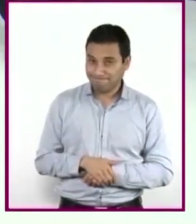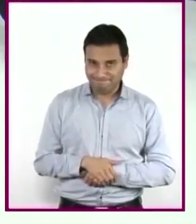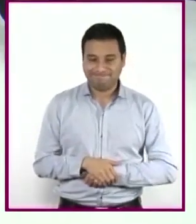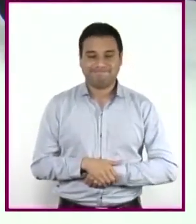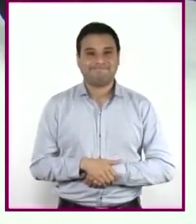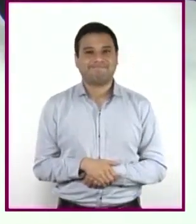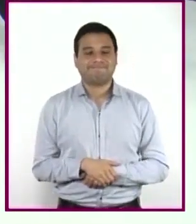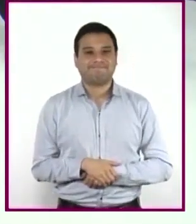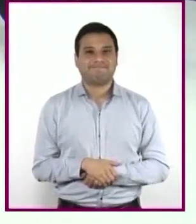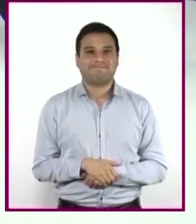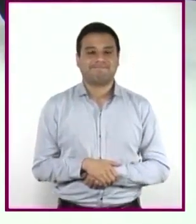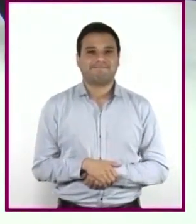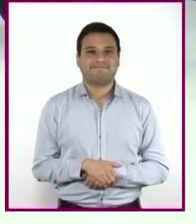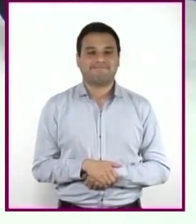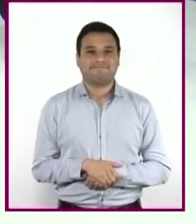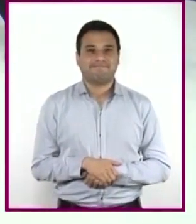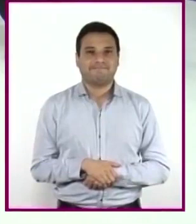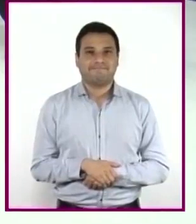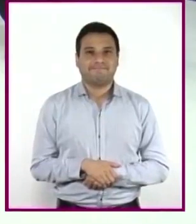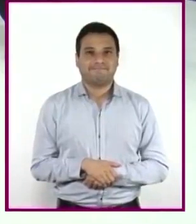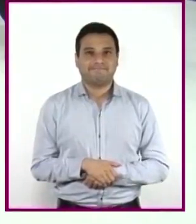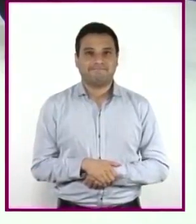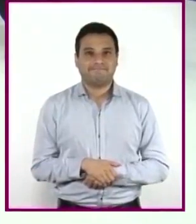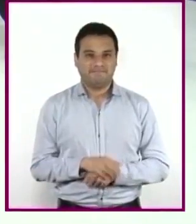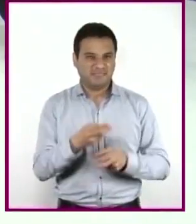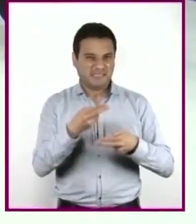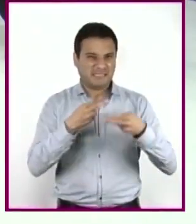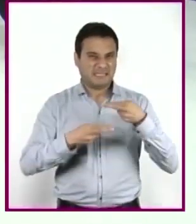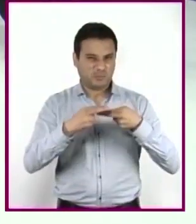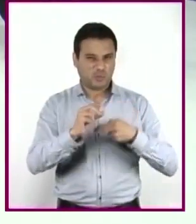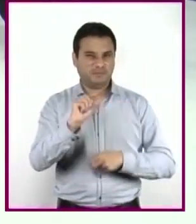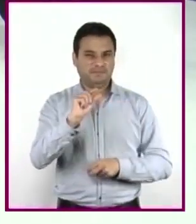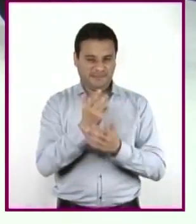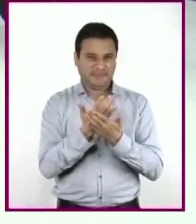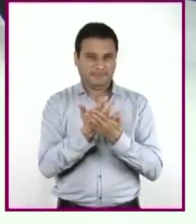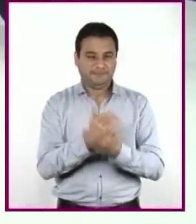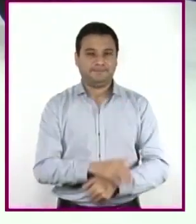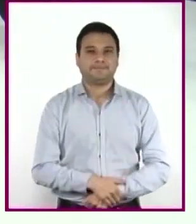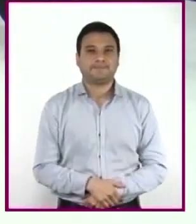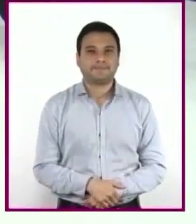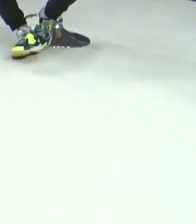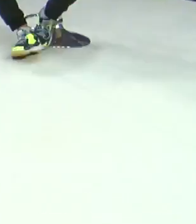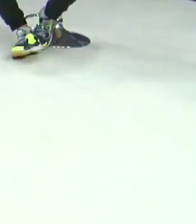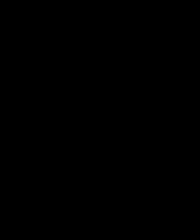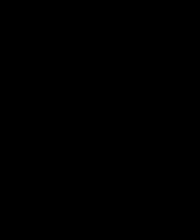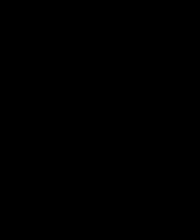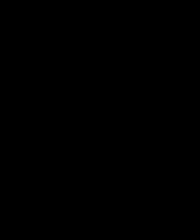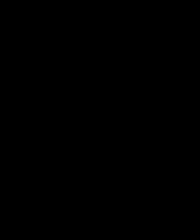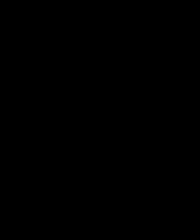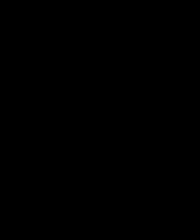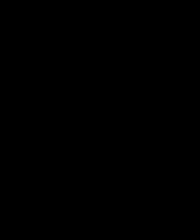hashtag contenido violento, que es de este programa. Así que volvemos y no se desconecten.